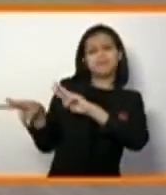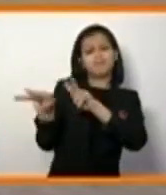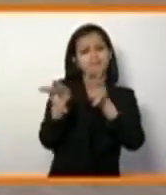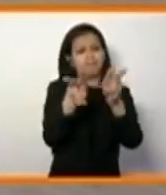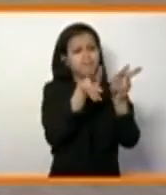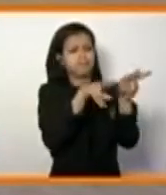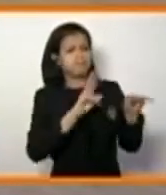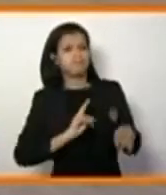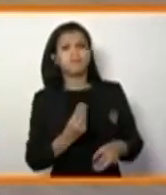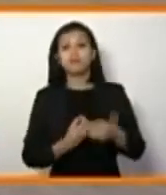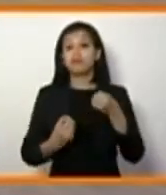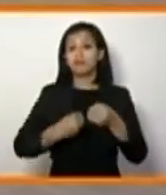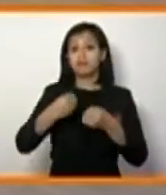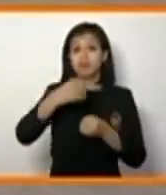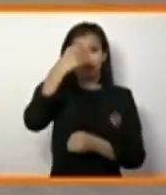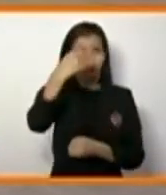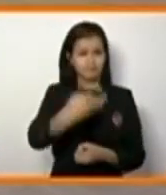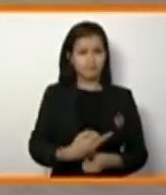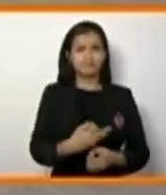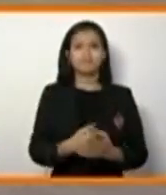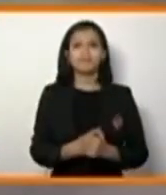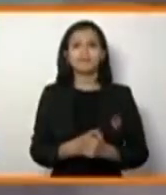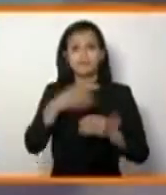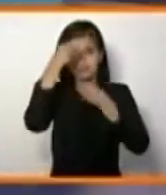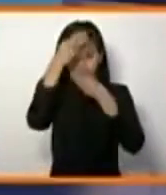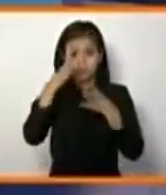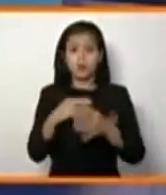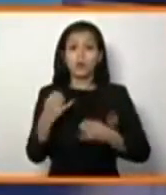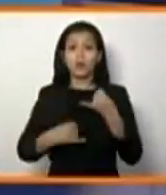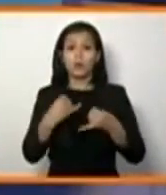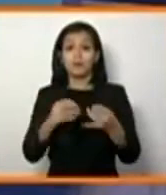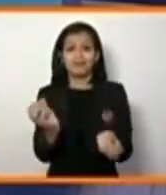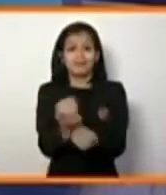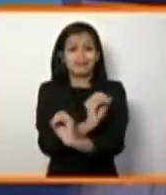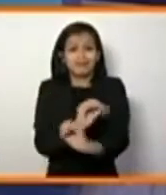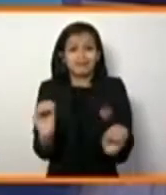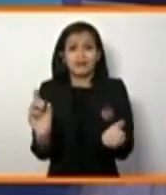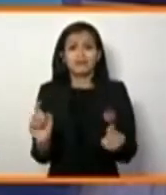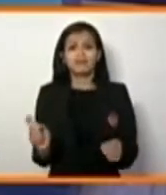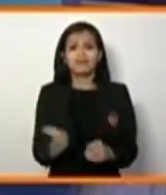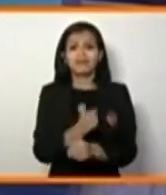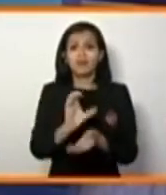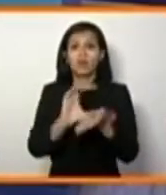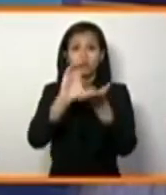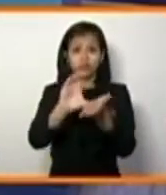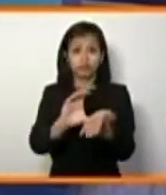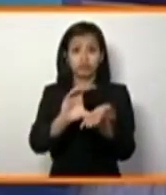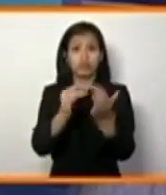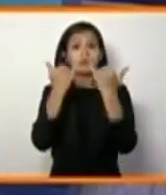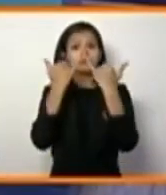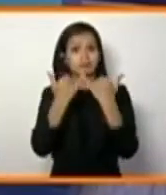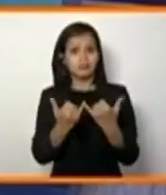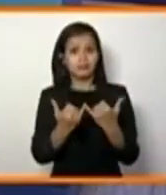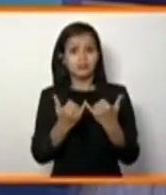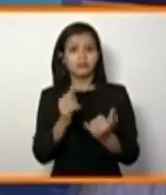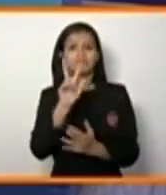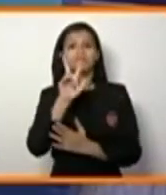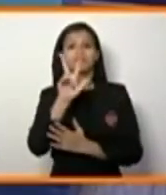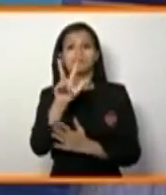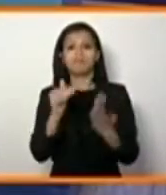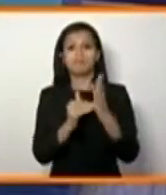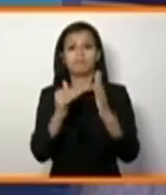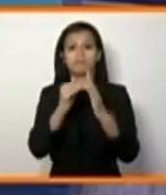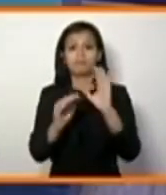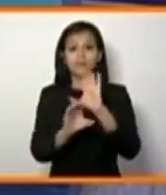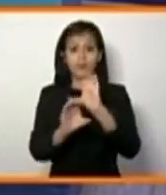cada uno de nuestros procesos. Te informo, querido jugador, que no hubo ganador para nuestro Loto Super Premio y el nuevo monto está en 3 millones de